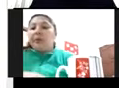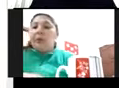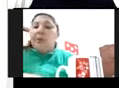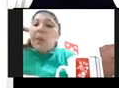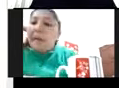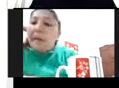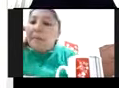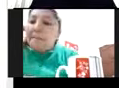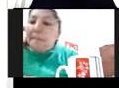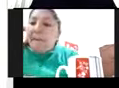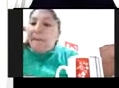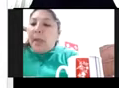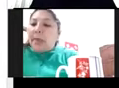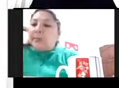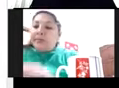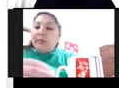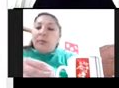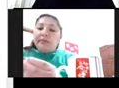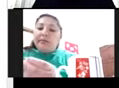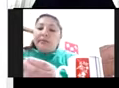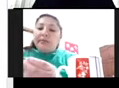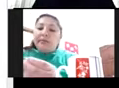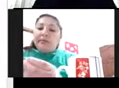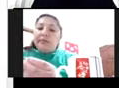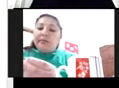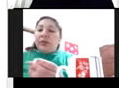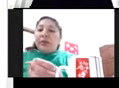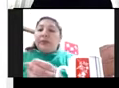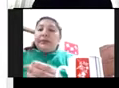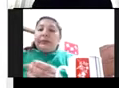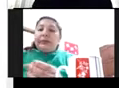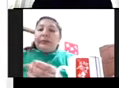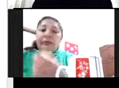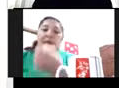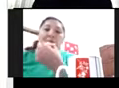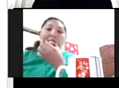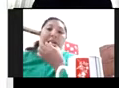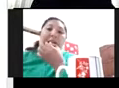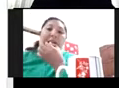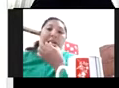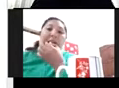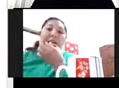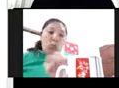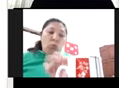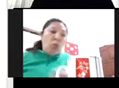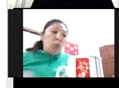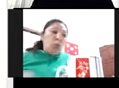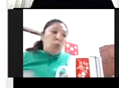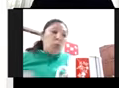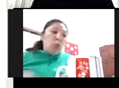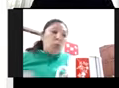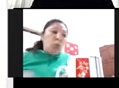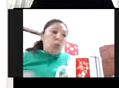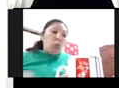sustancial. Lo formal implica que hace al trámite en sí, no concretamente a la oferta,